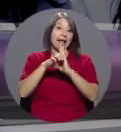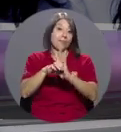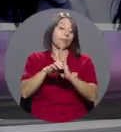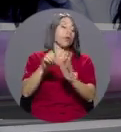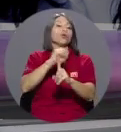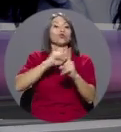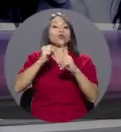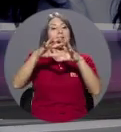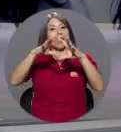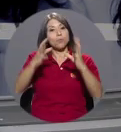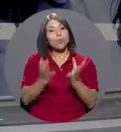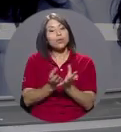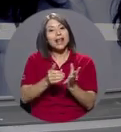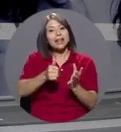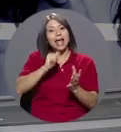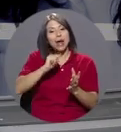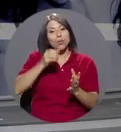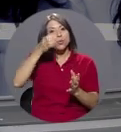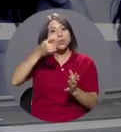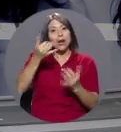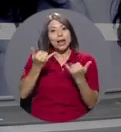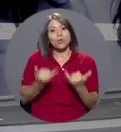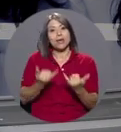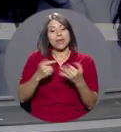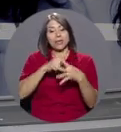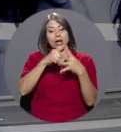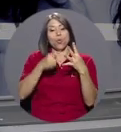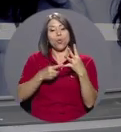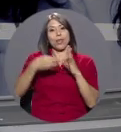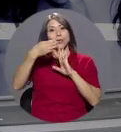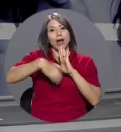Por ejemplo, la Sociedad Mundial de Acuicultura actualmente tiene 4